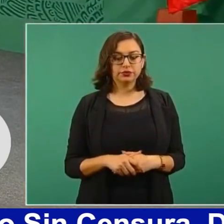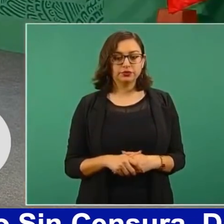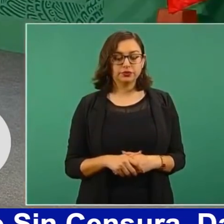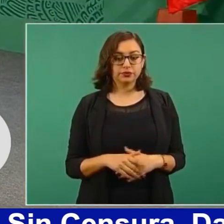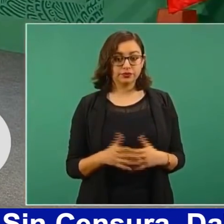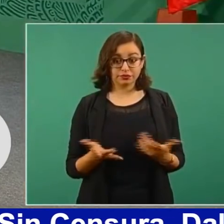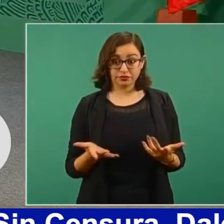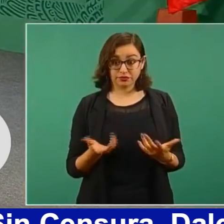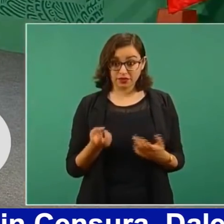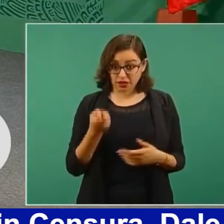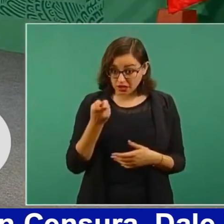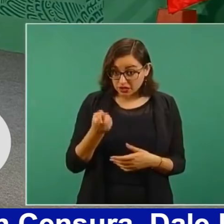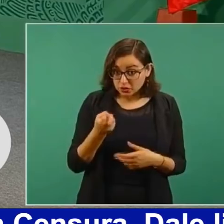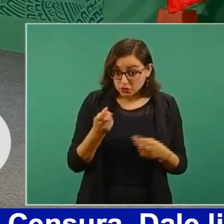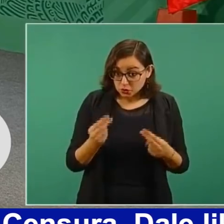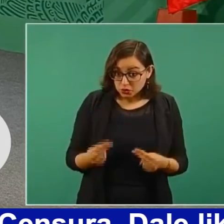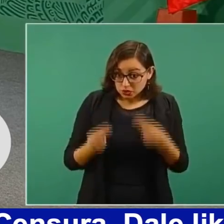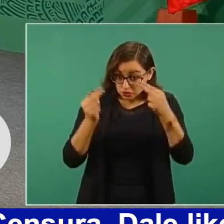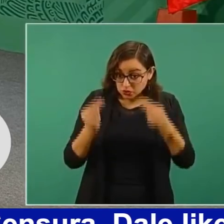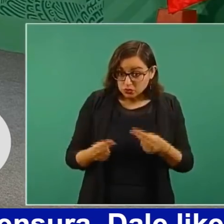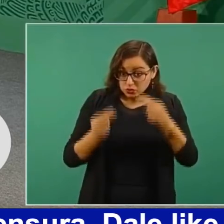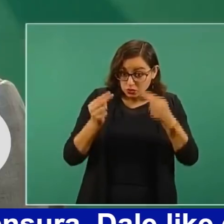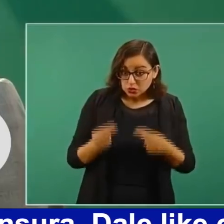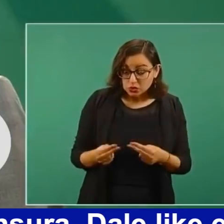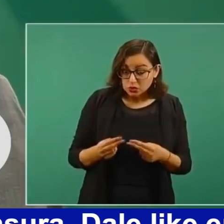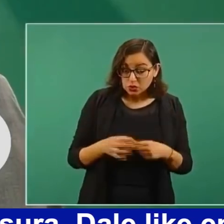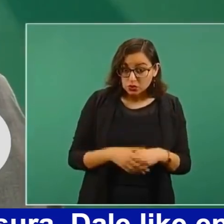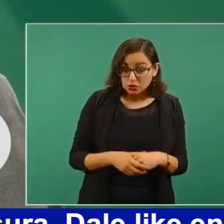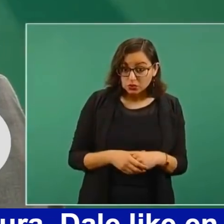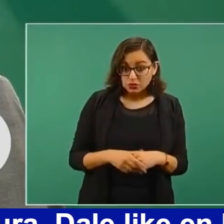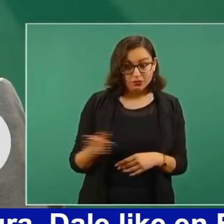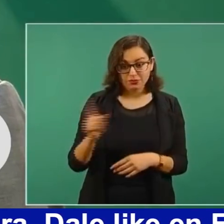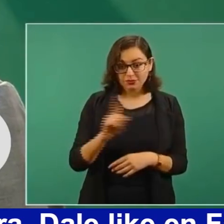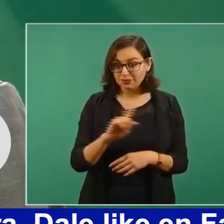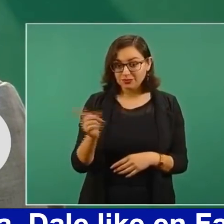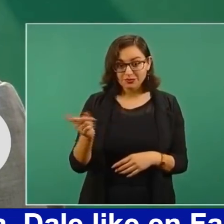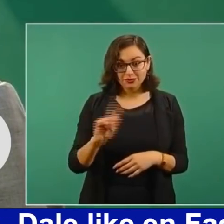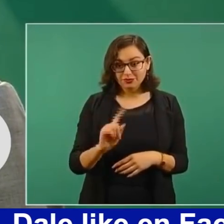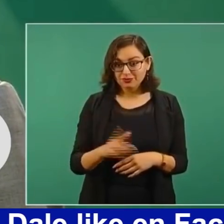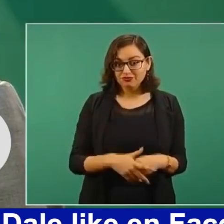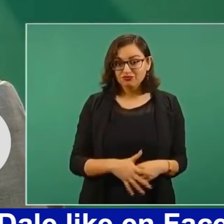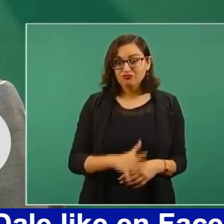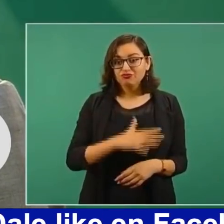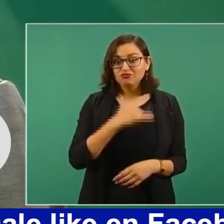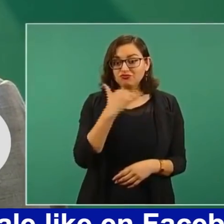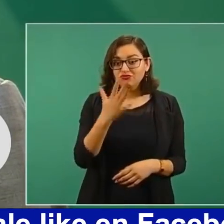No es negocio, es corrupción.